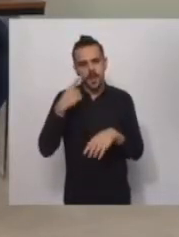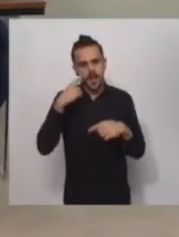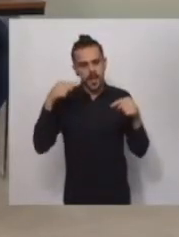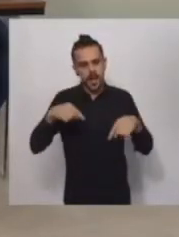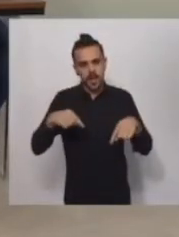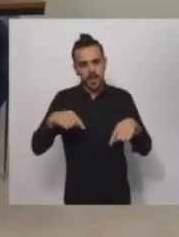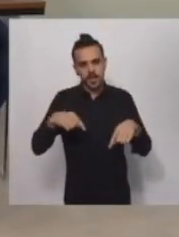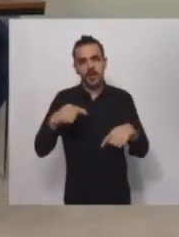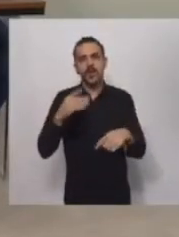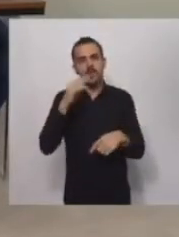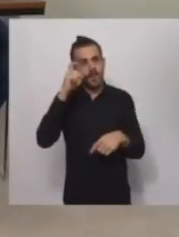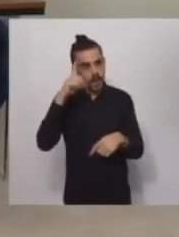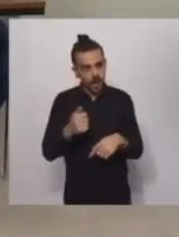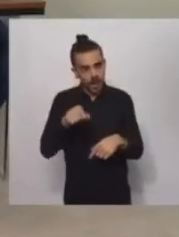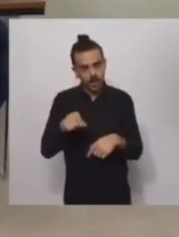es necesaria,